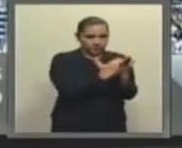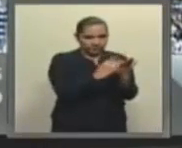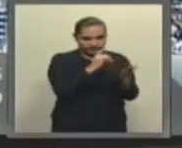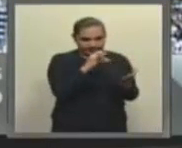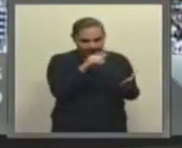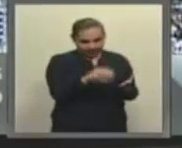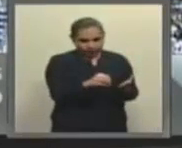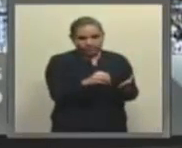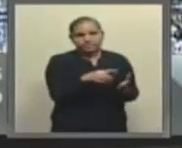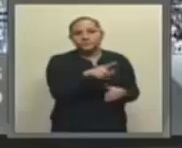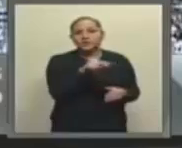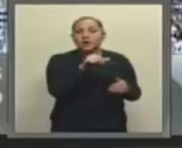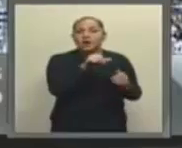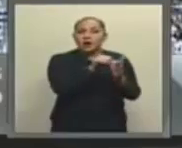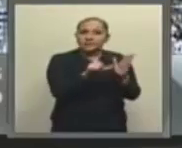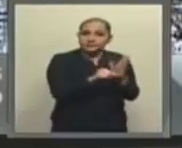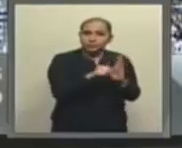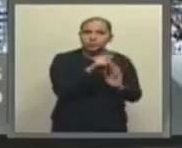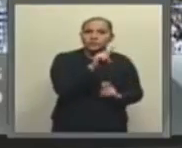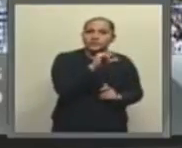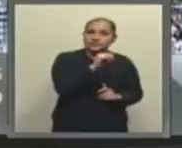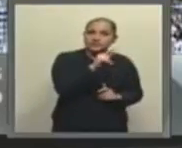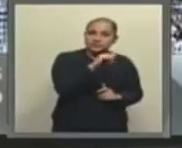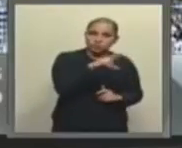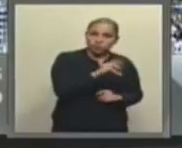suprime artículo transitorio.